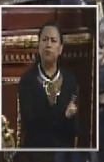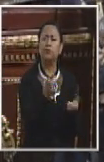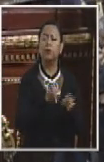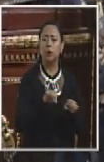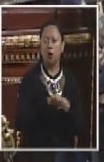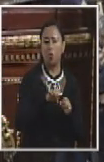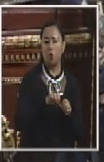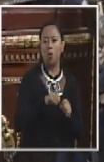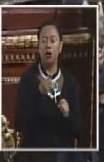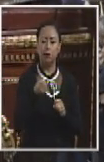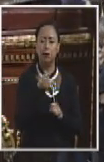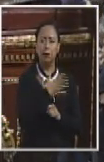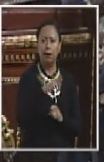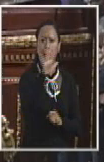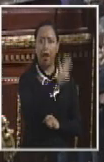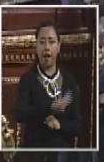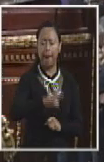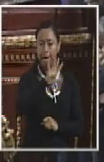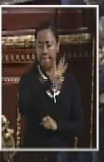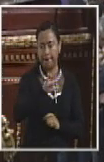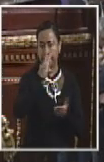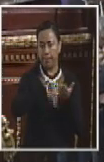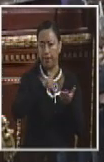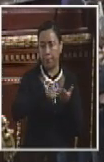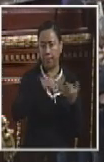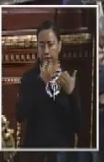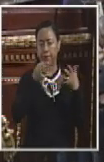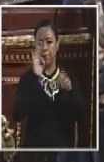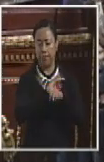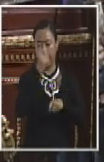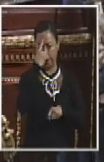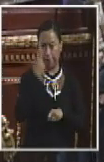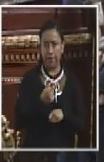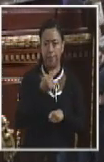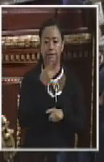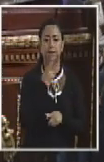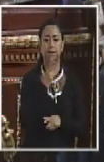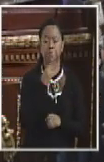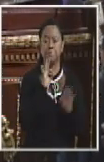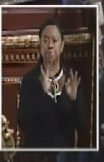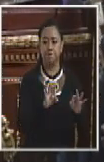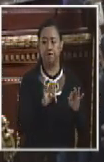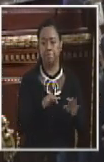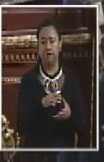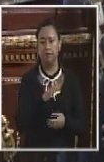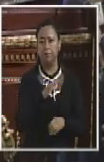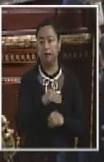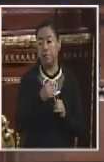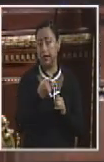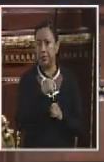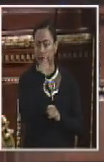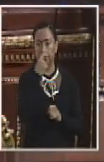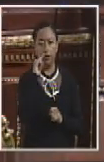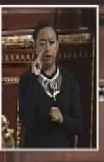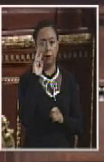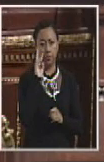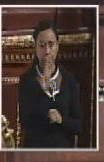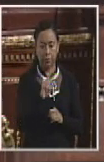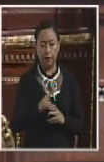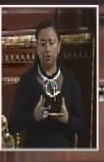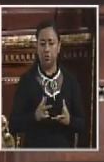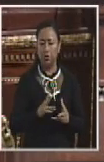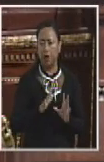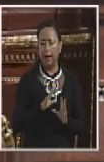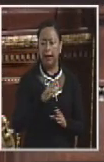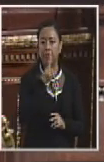valor ambiental, para garantizar la vida y sostenibilidad de la ciudad desde el punto de vista hídrico y lacustre. Es por ello que